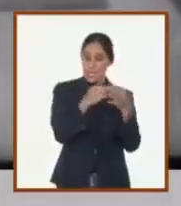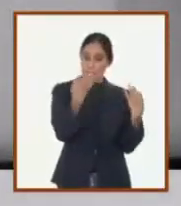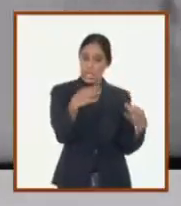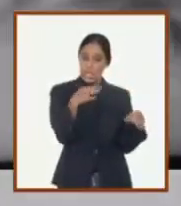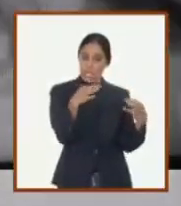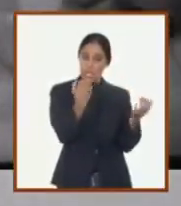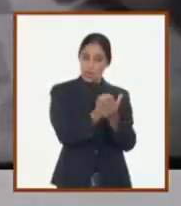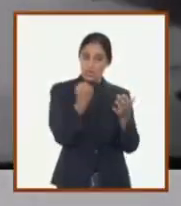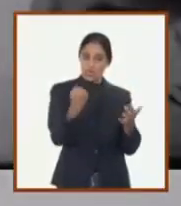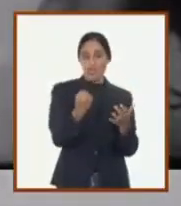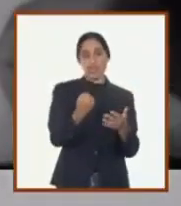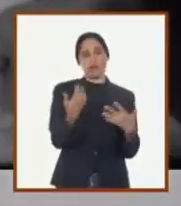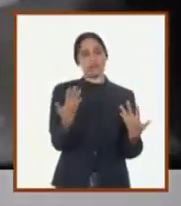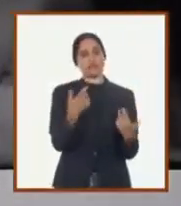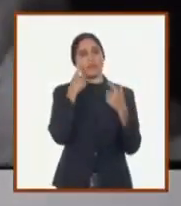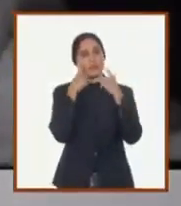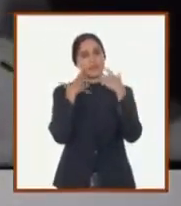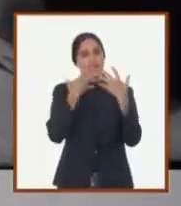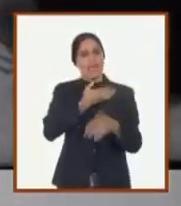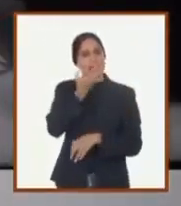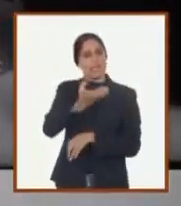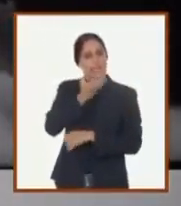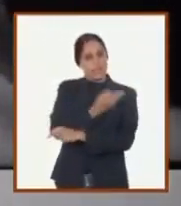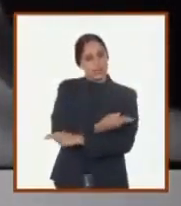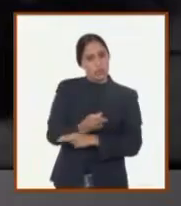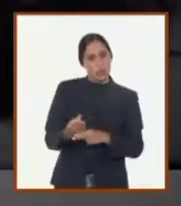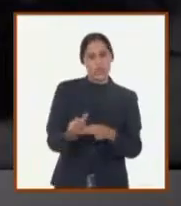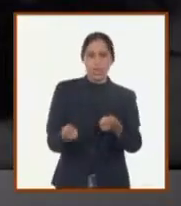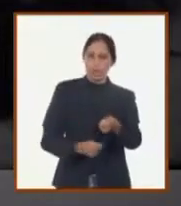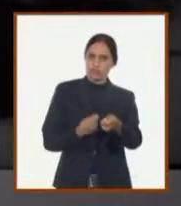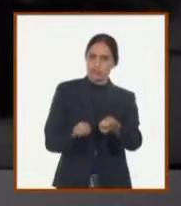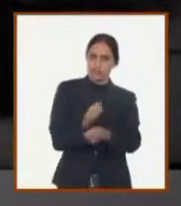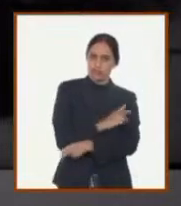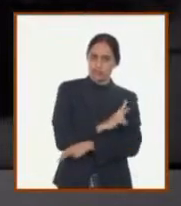con la etapa de la luz insurreccional de nuestra revolución